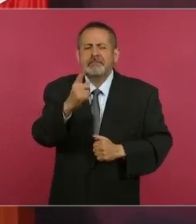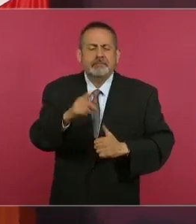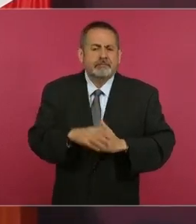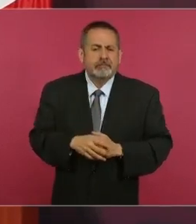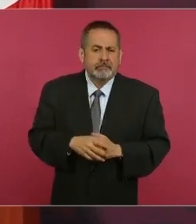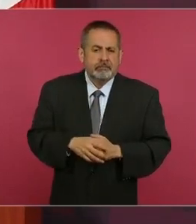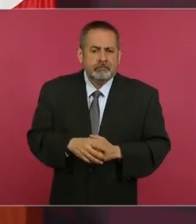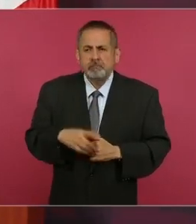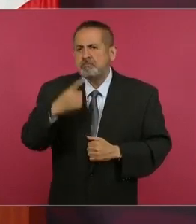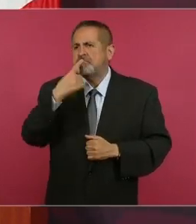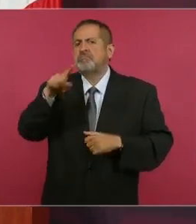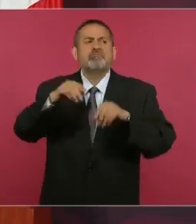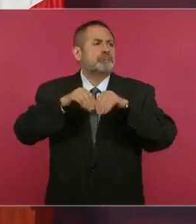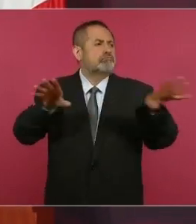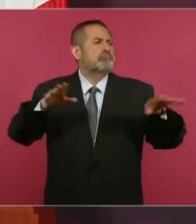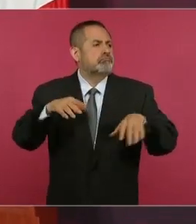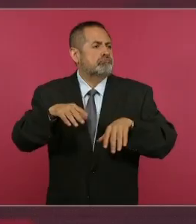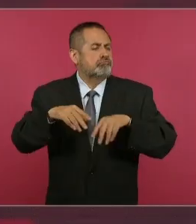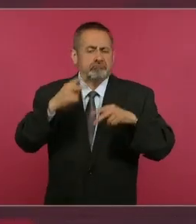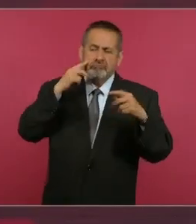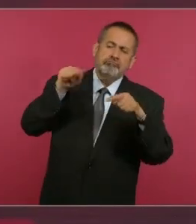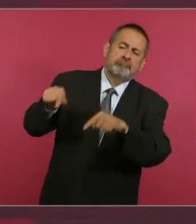La denuncia.